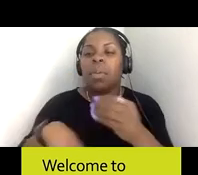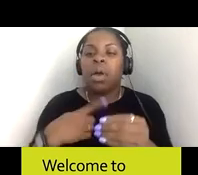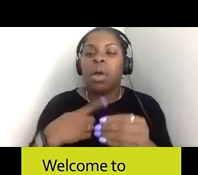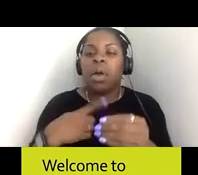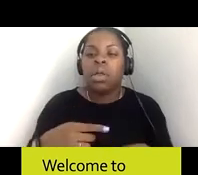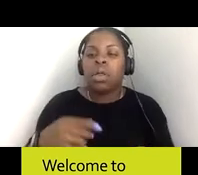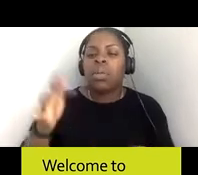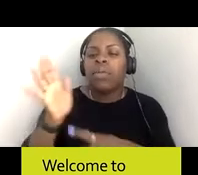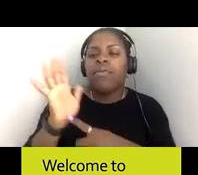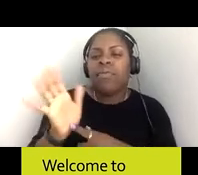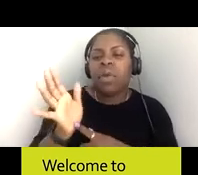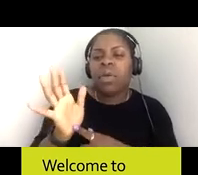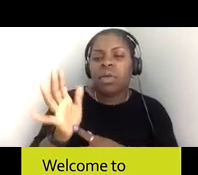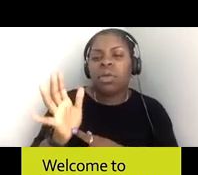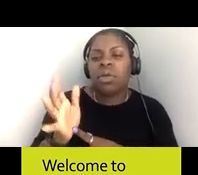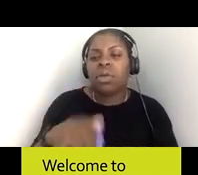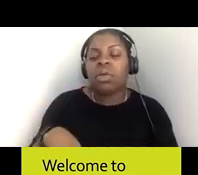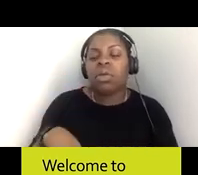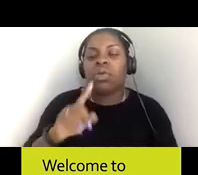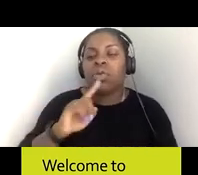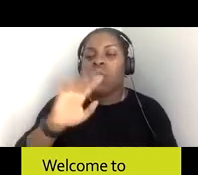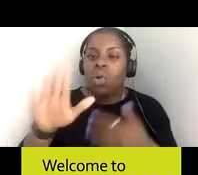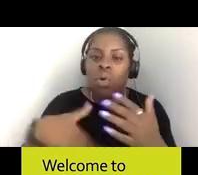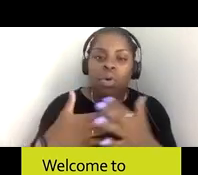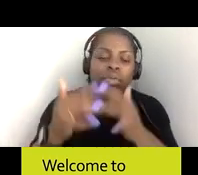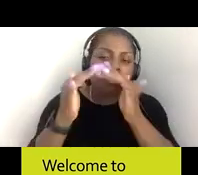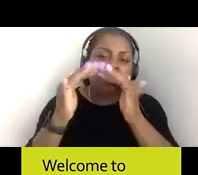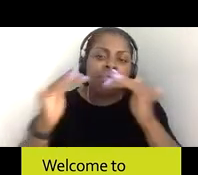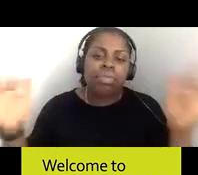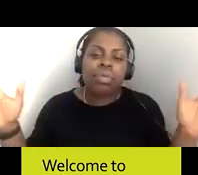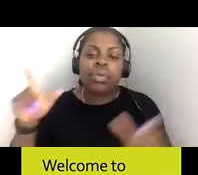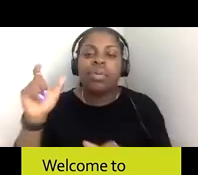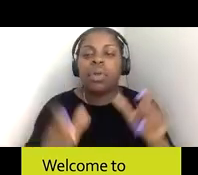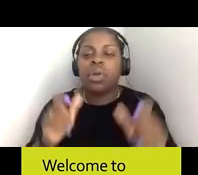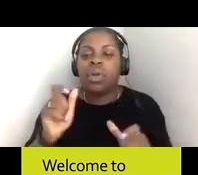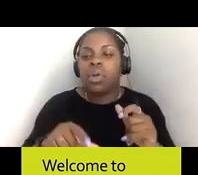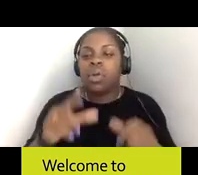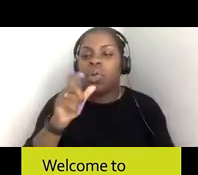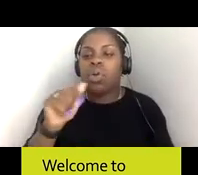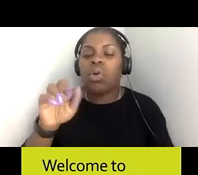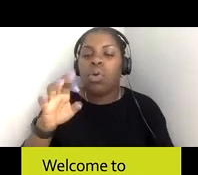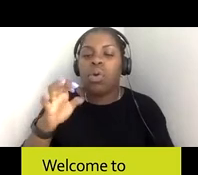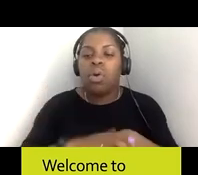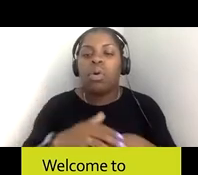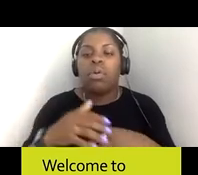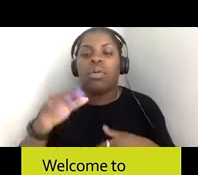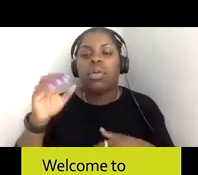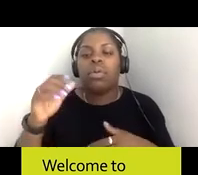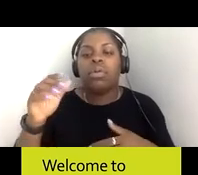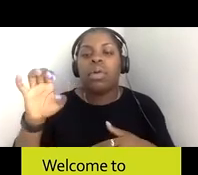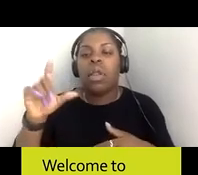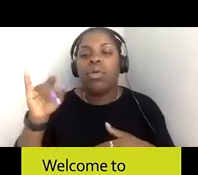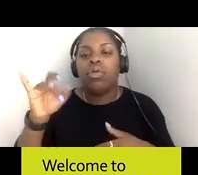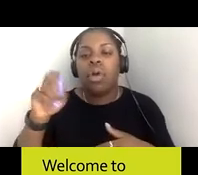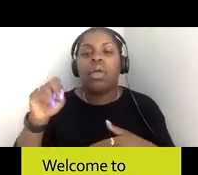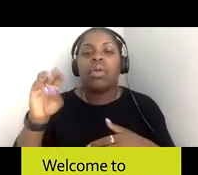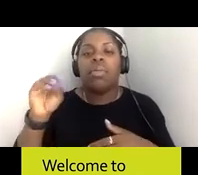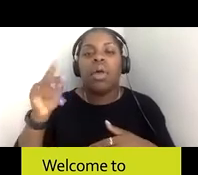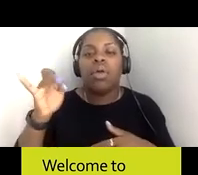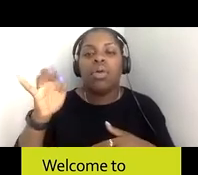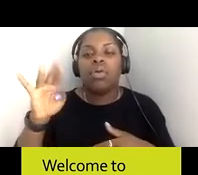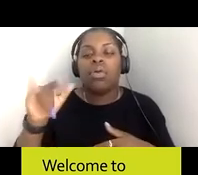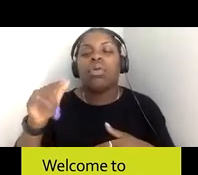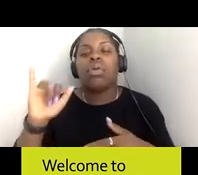videos que son como 5 minutos de una variedad de diferentes personas.